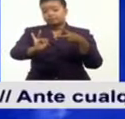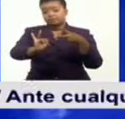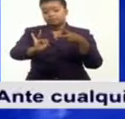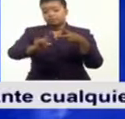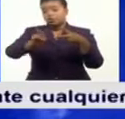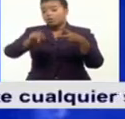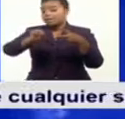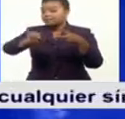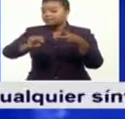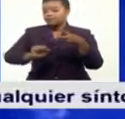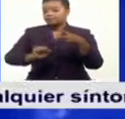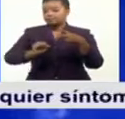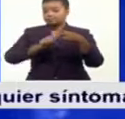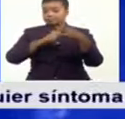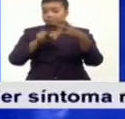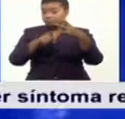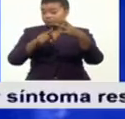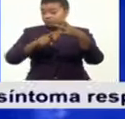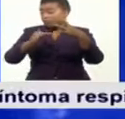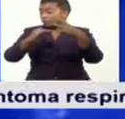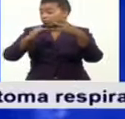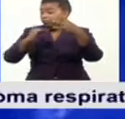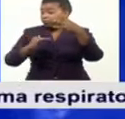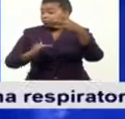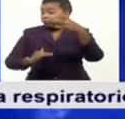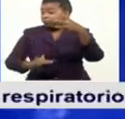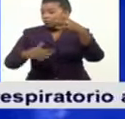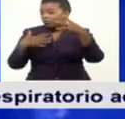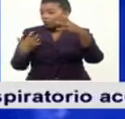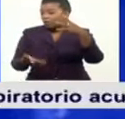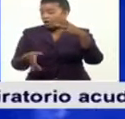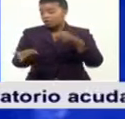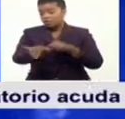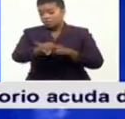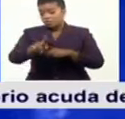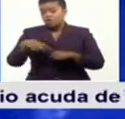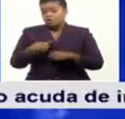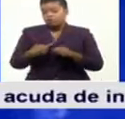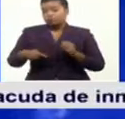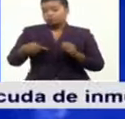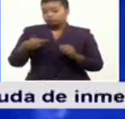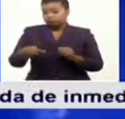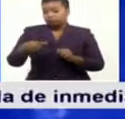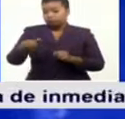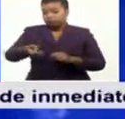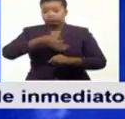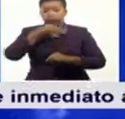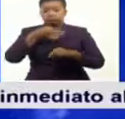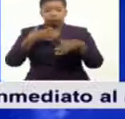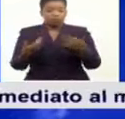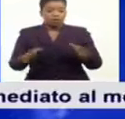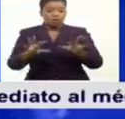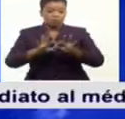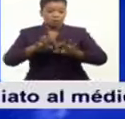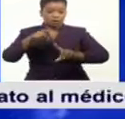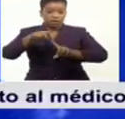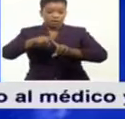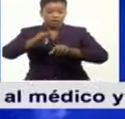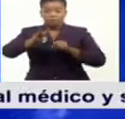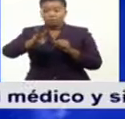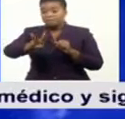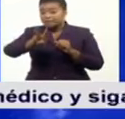247,6. Y las más bajas, como también decimos todos los días, Guantánamo con